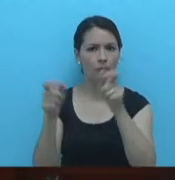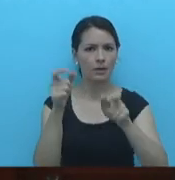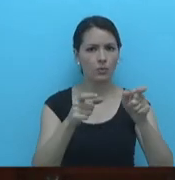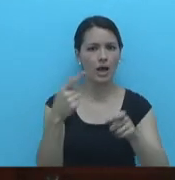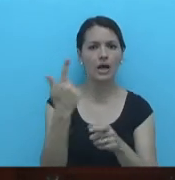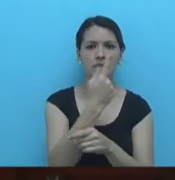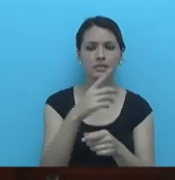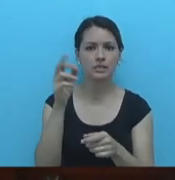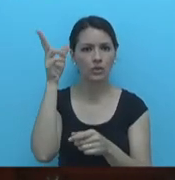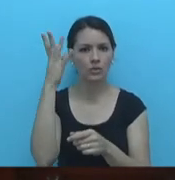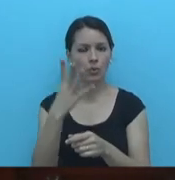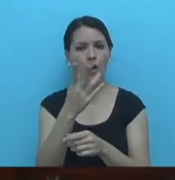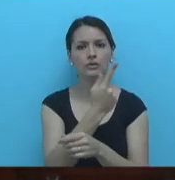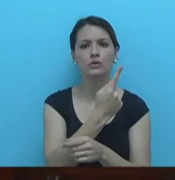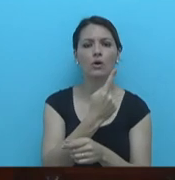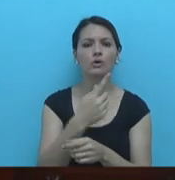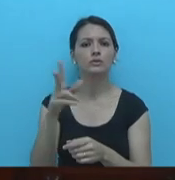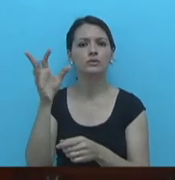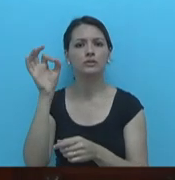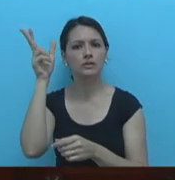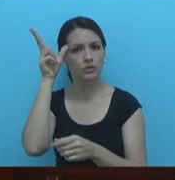al 108. A sus destinos.